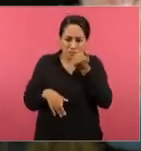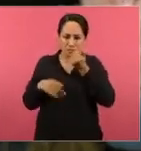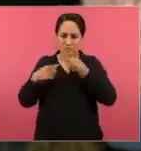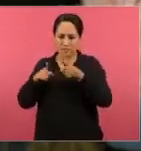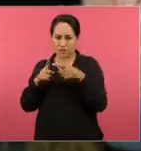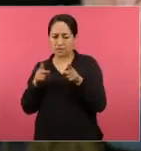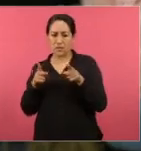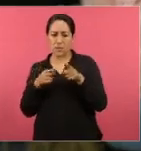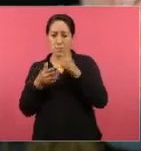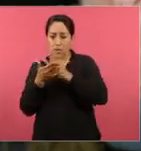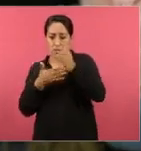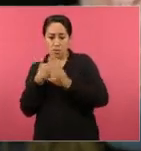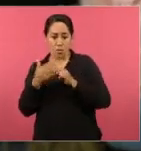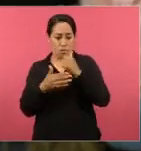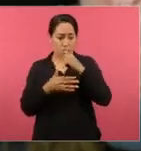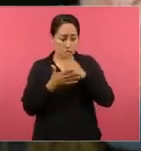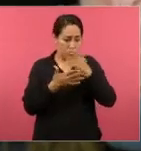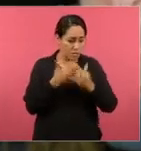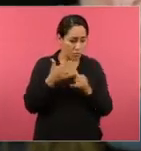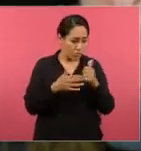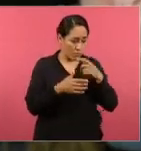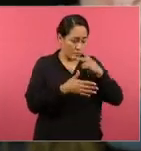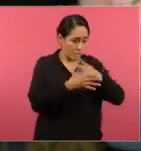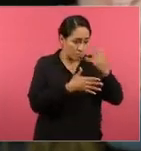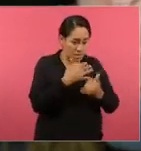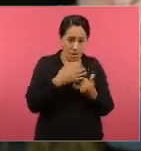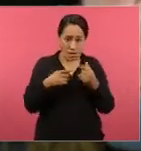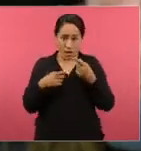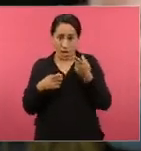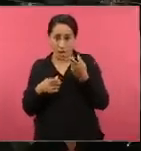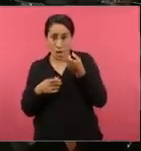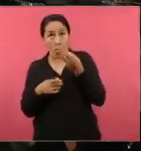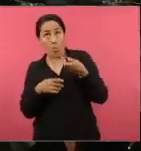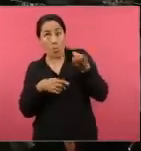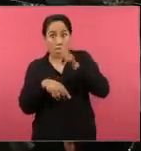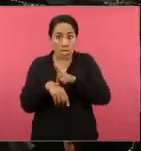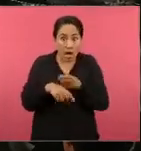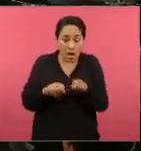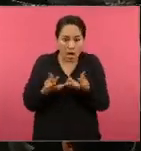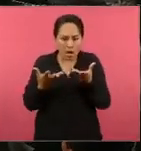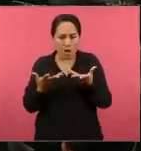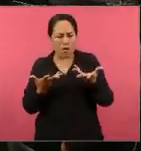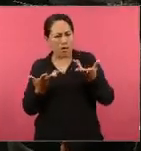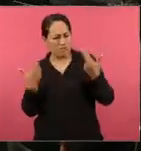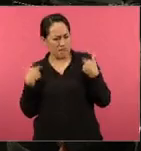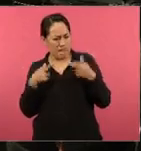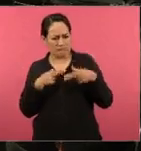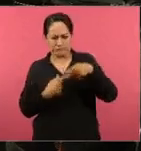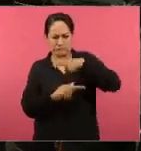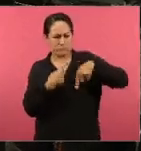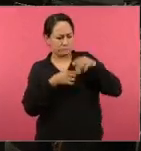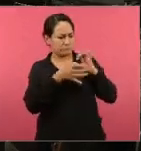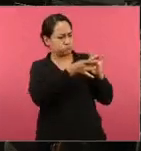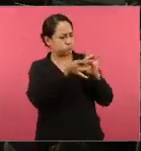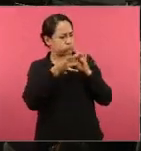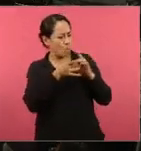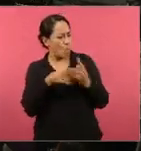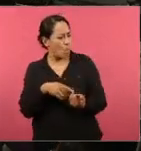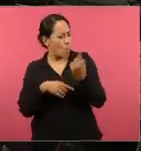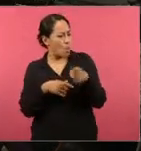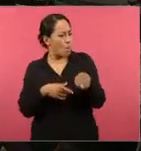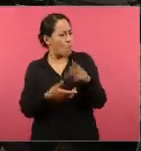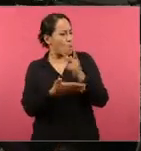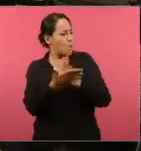de los días y los van a estar interpaginando? ¿O los maestros se van a tener que poner de acuerdo entre ellos para